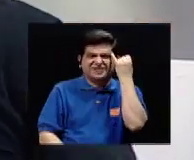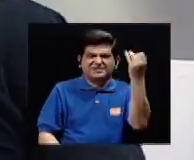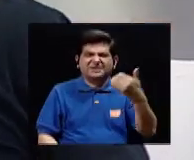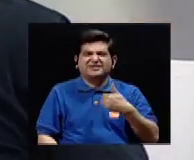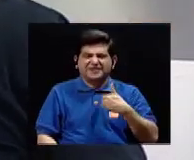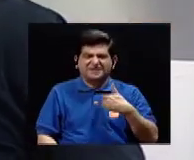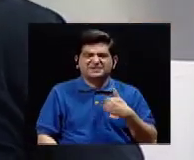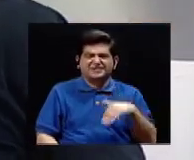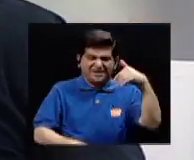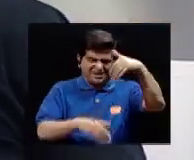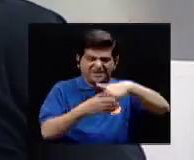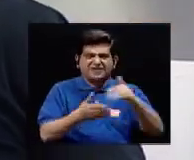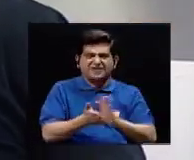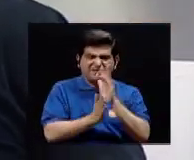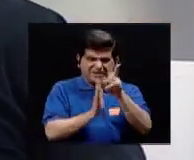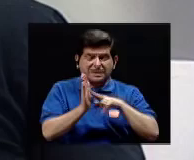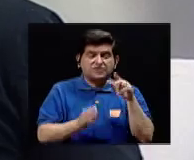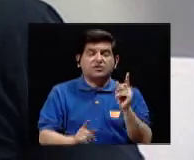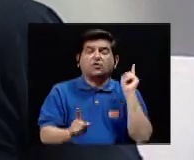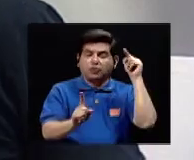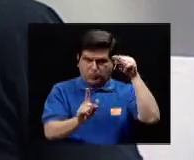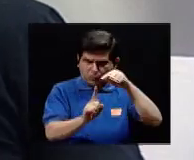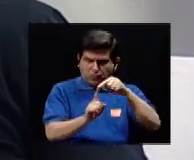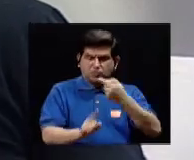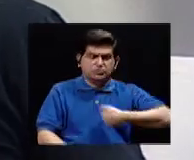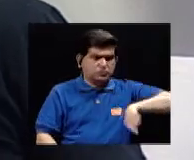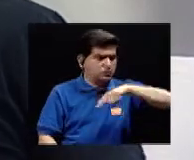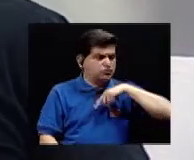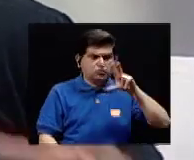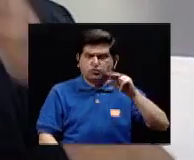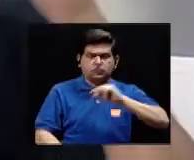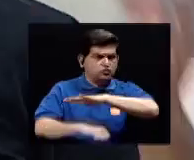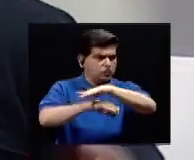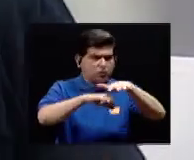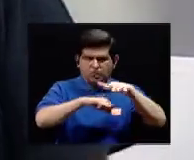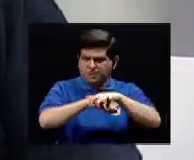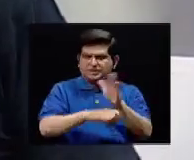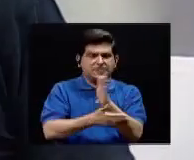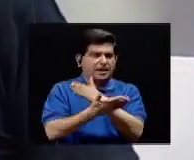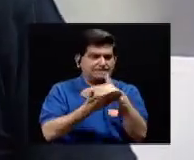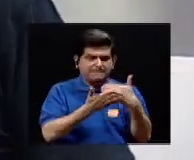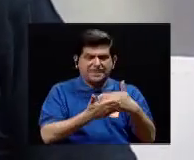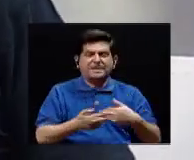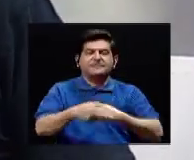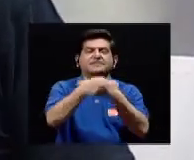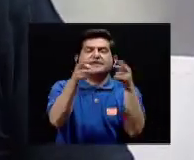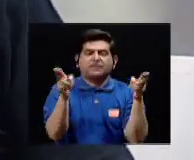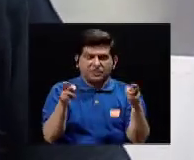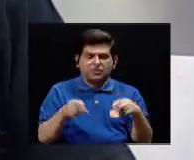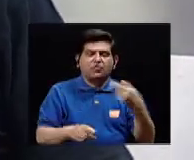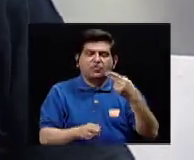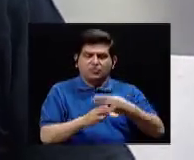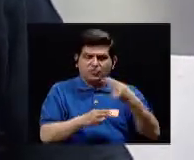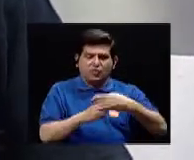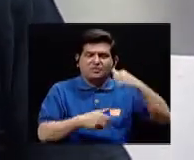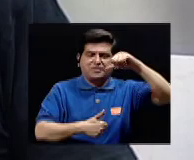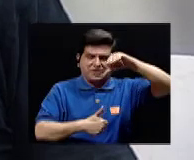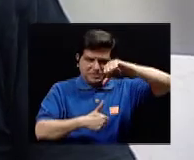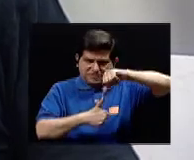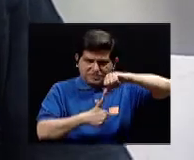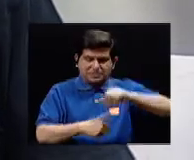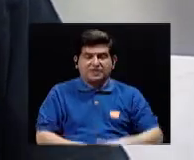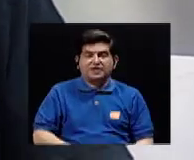que sale mucho en el documental y es al propio, ¿verdad? Es decir, nosotros no somos una isla, somos parte de una región que se llama Centroamérica,